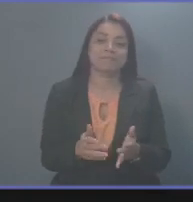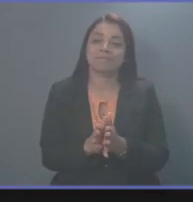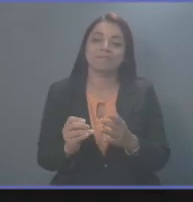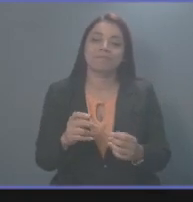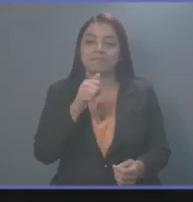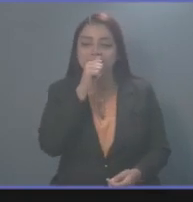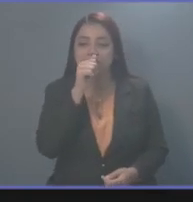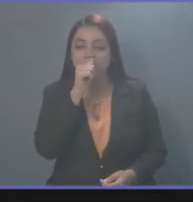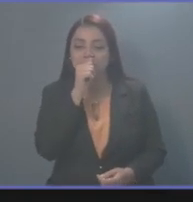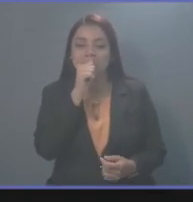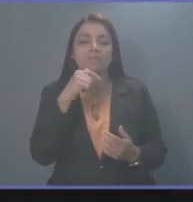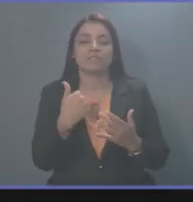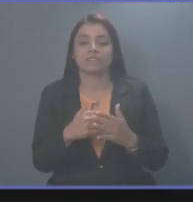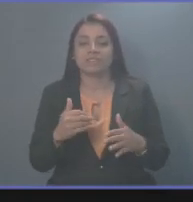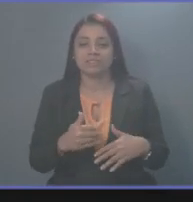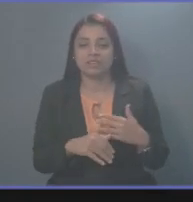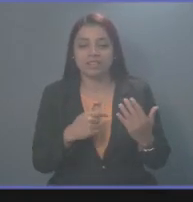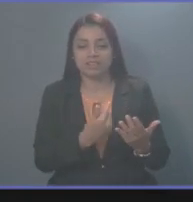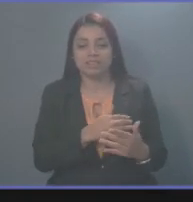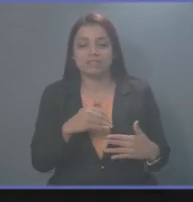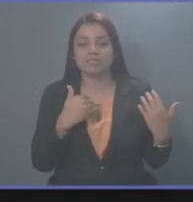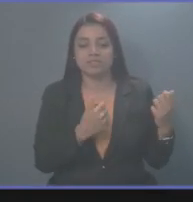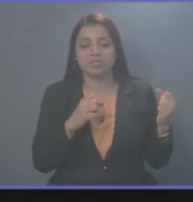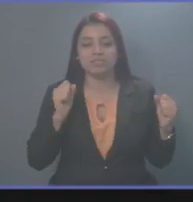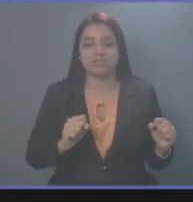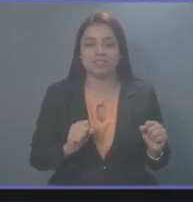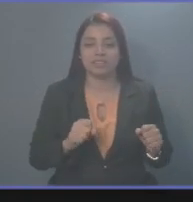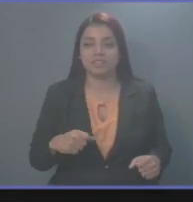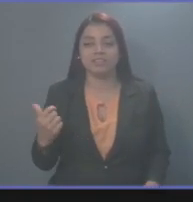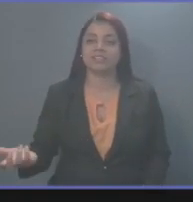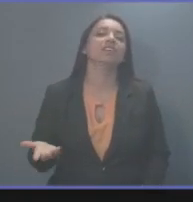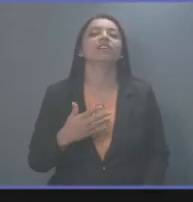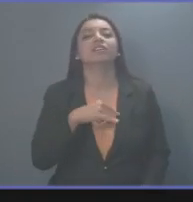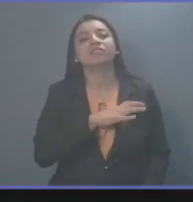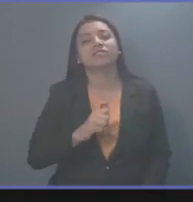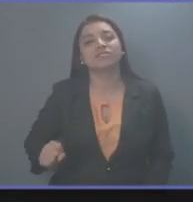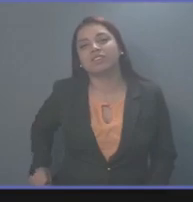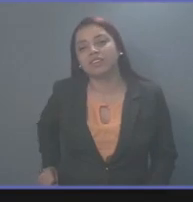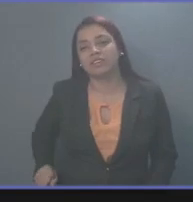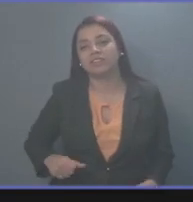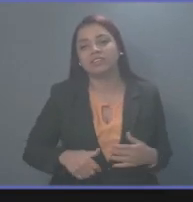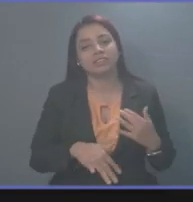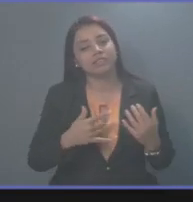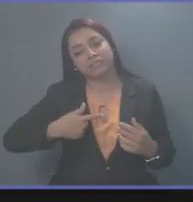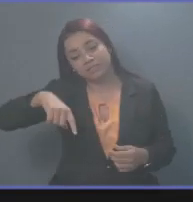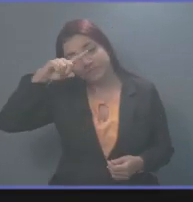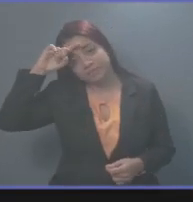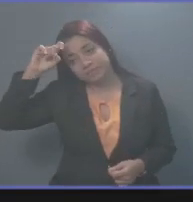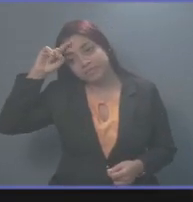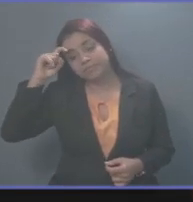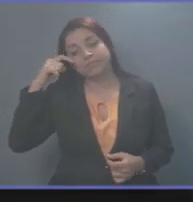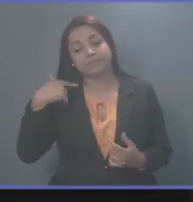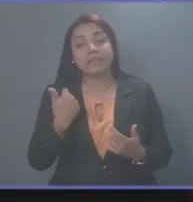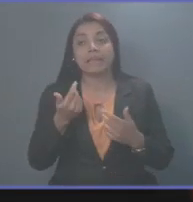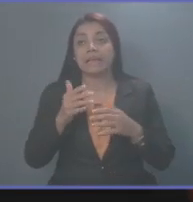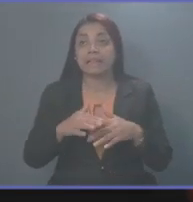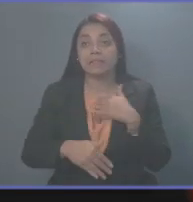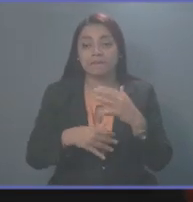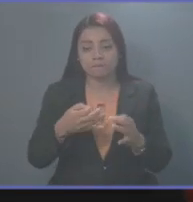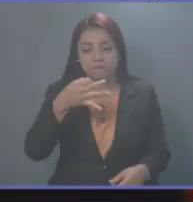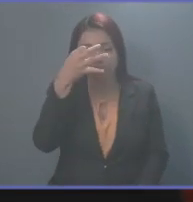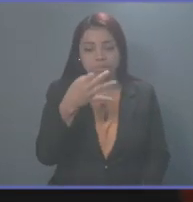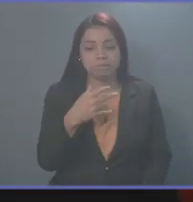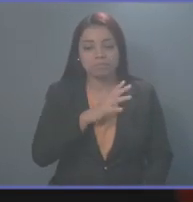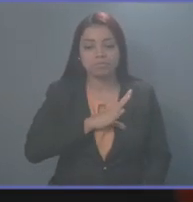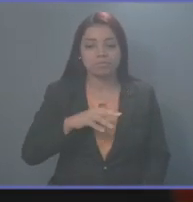universidades, plazas y otros. Romanos 5, que a diario millones de salvadoreños oramos por el trabajo que nos permite proveer de manera digna a